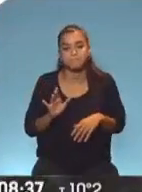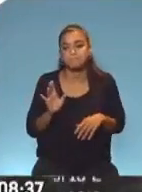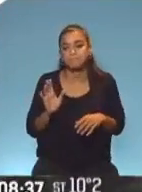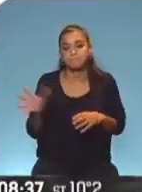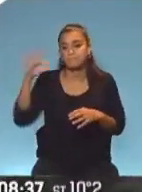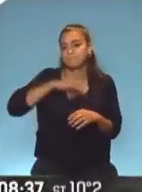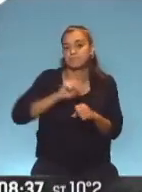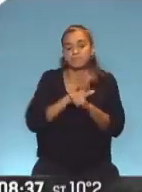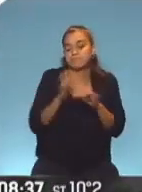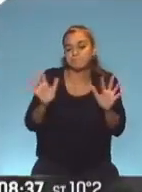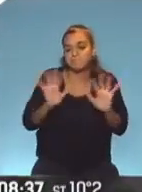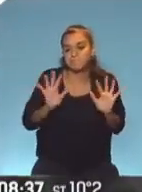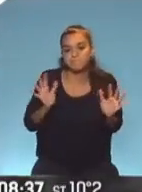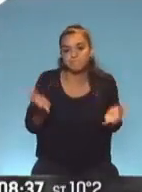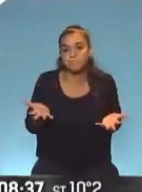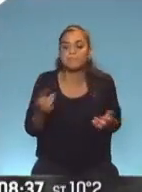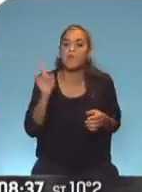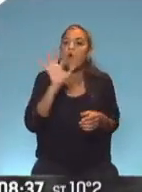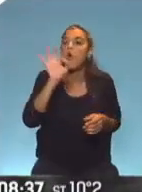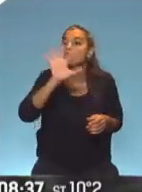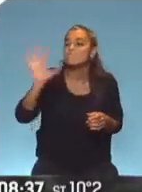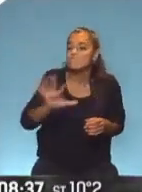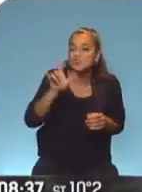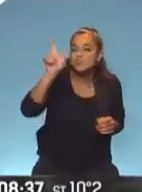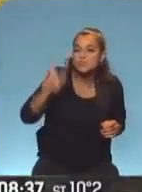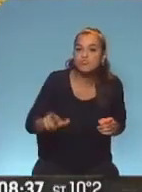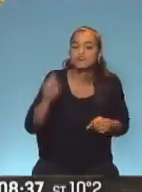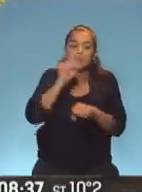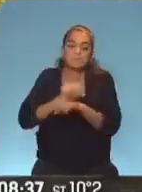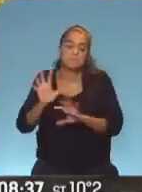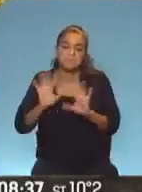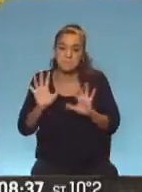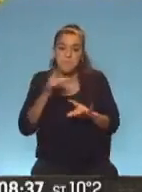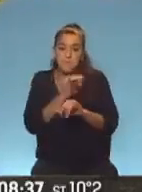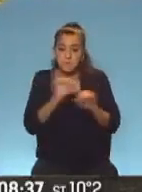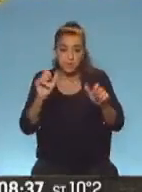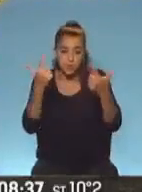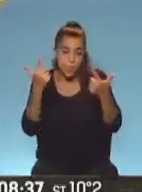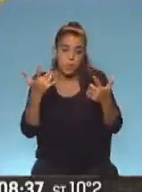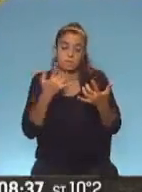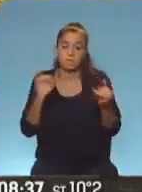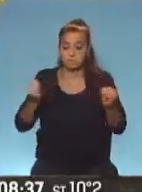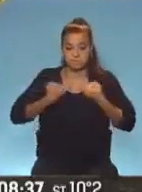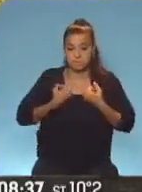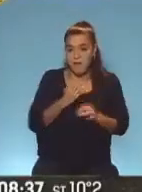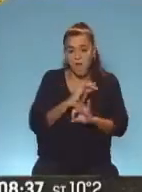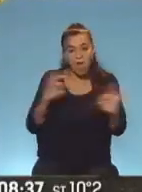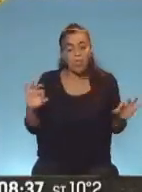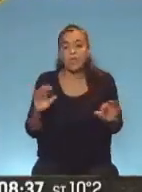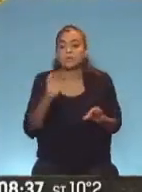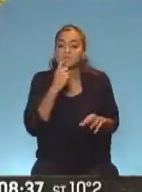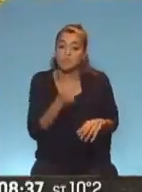contagiado con coronavirus. O un caso sospechoso de un detenido. No tenemos esa información, no nos ha llegado esa información y nos